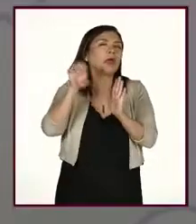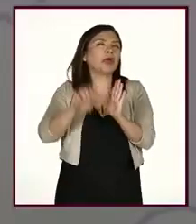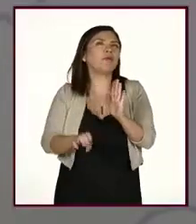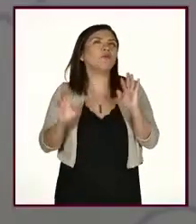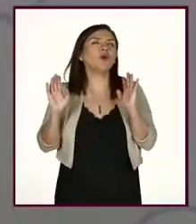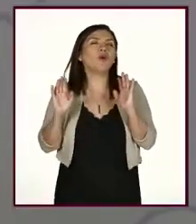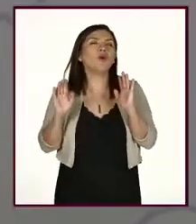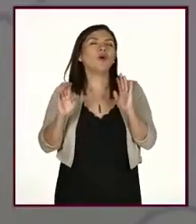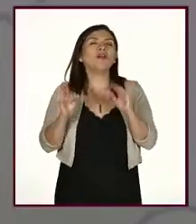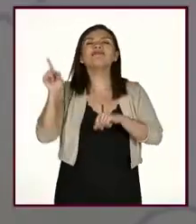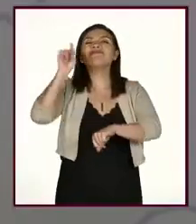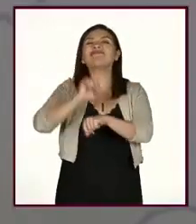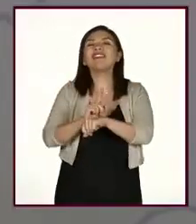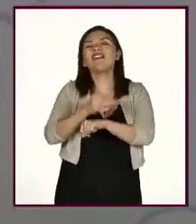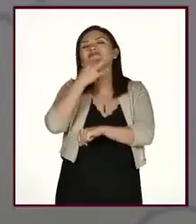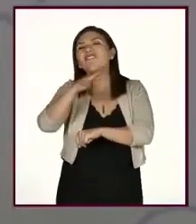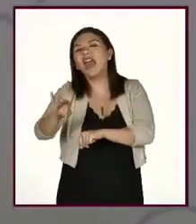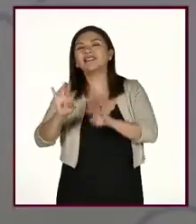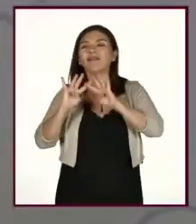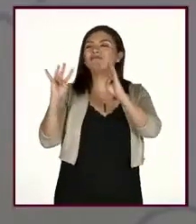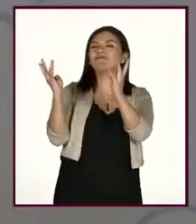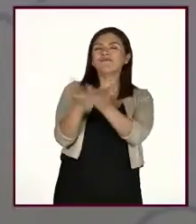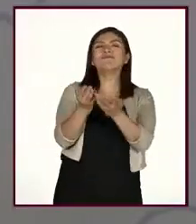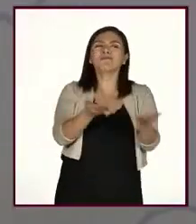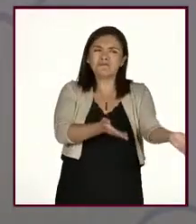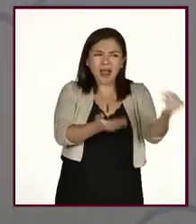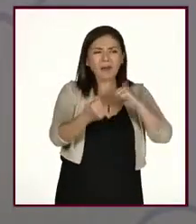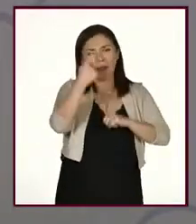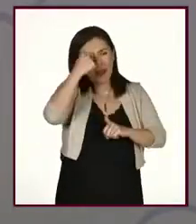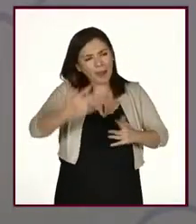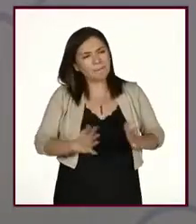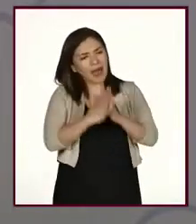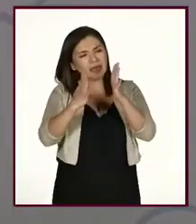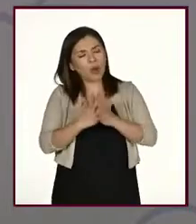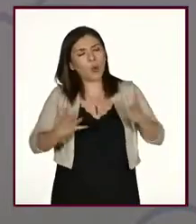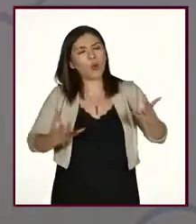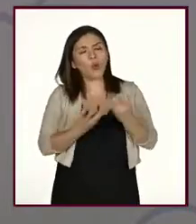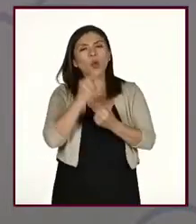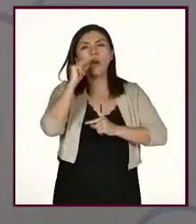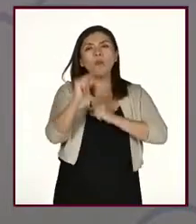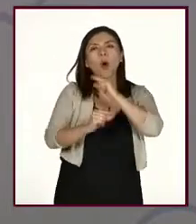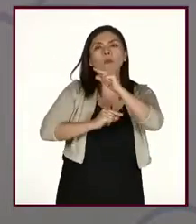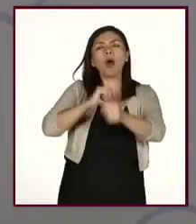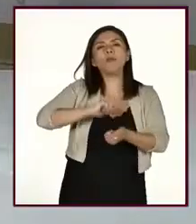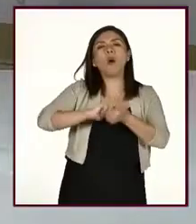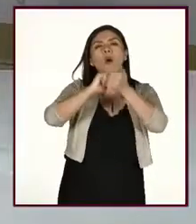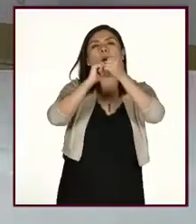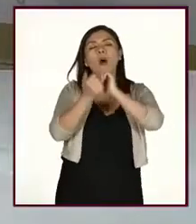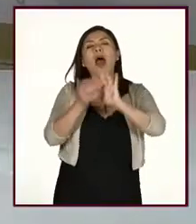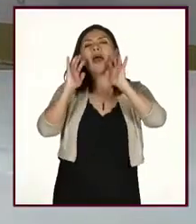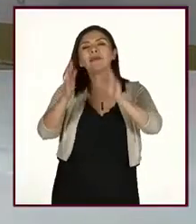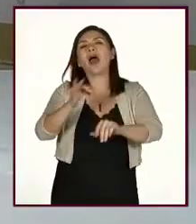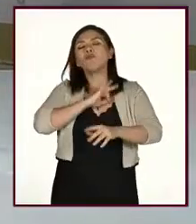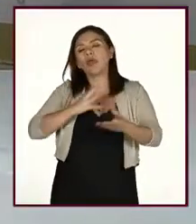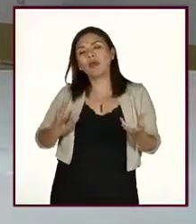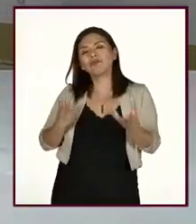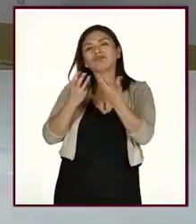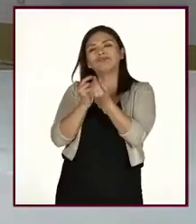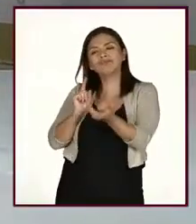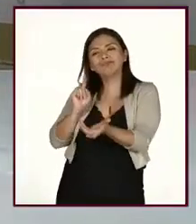alguna convivencia, en alguna fiesta, pues también motivar esa interacción, que poco a poco se vayan integrando, ¿no? Y